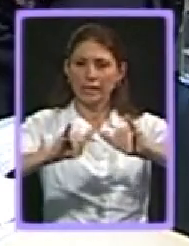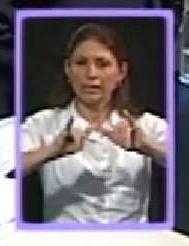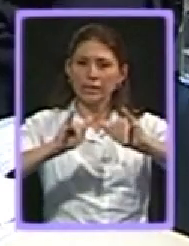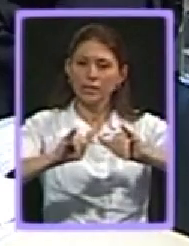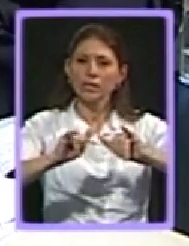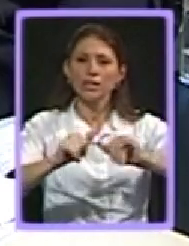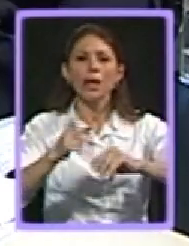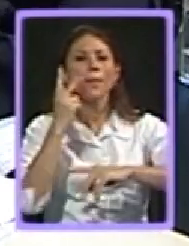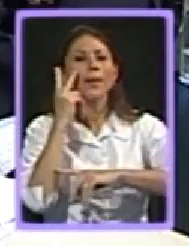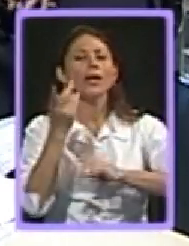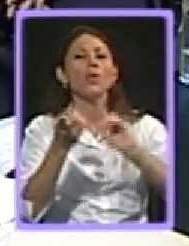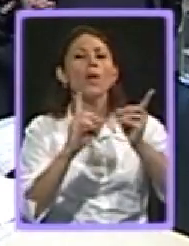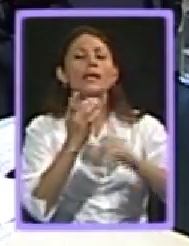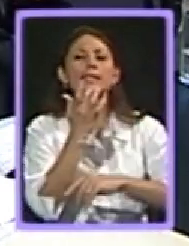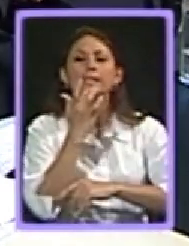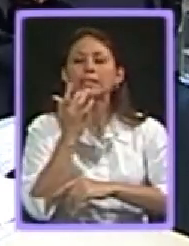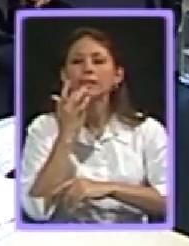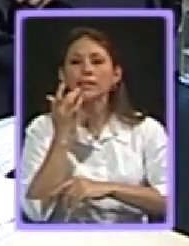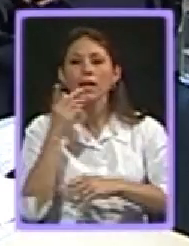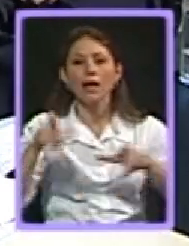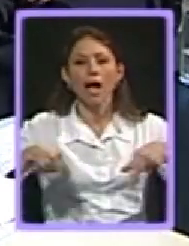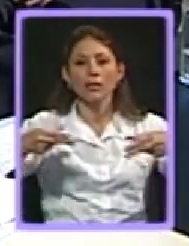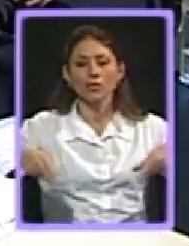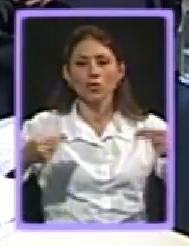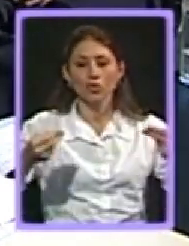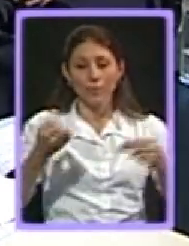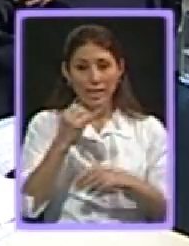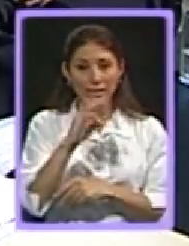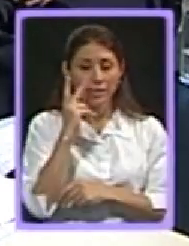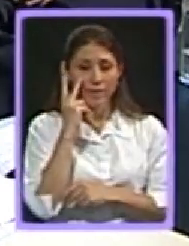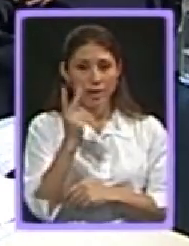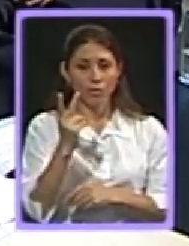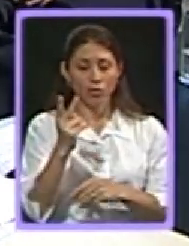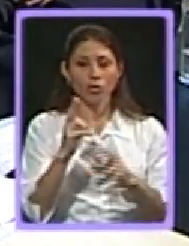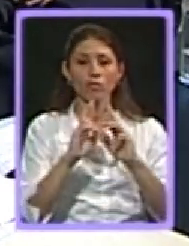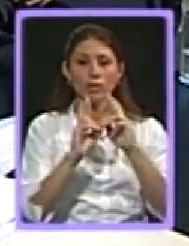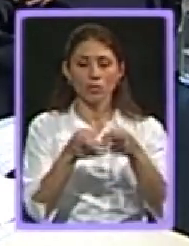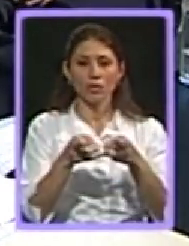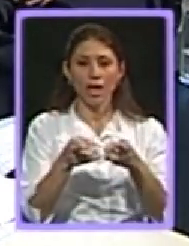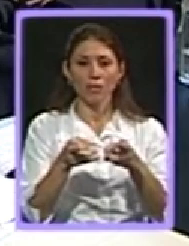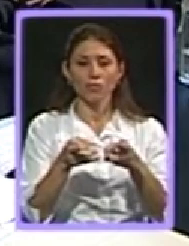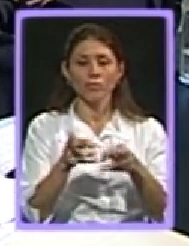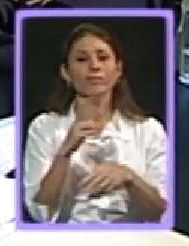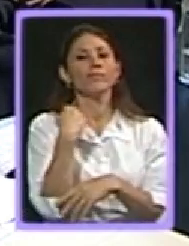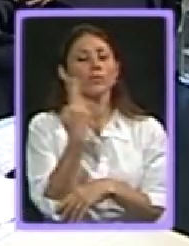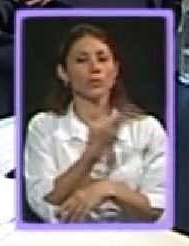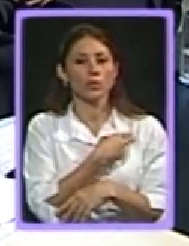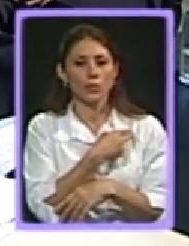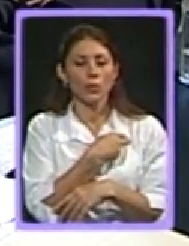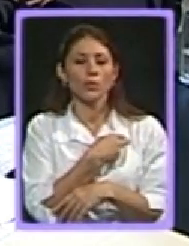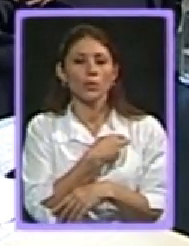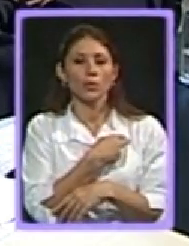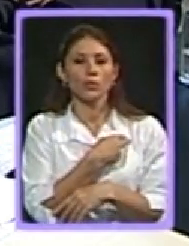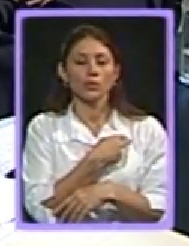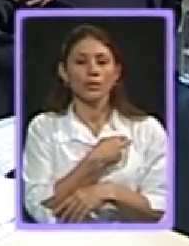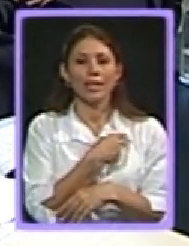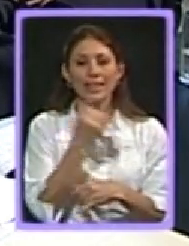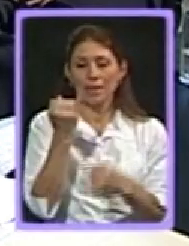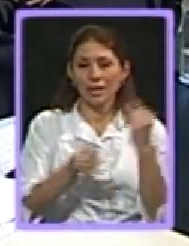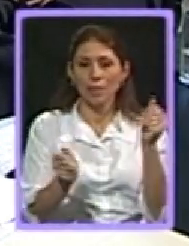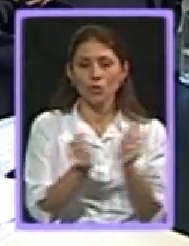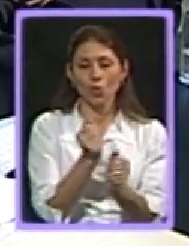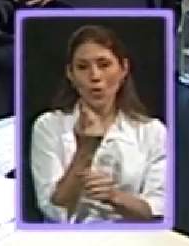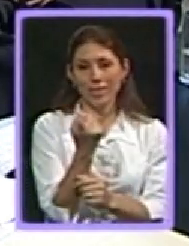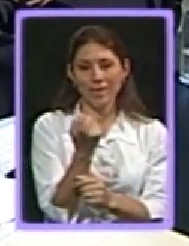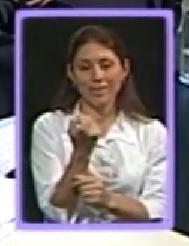gasto. Si vemos los resultados conjuntos, ciertamente terminamos con un déficit